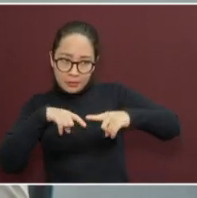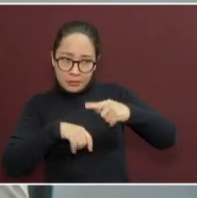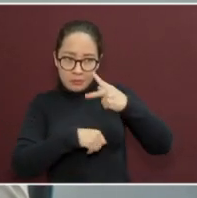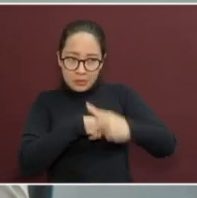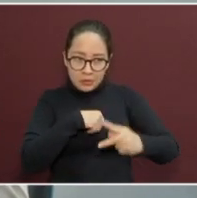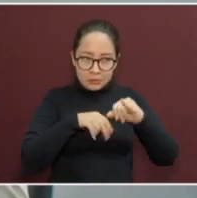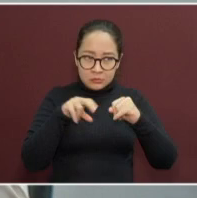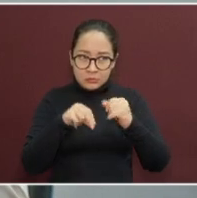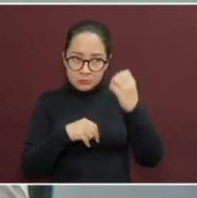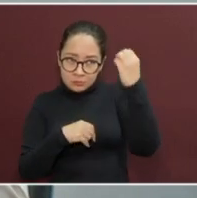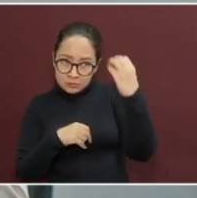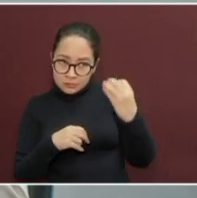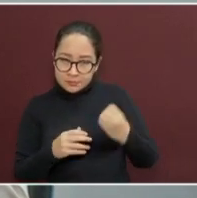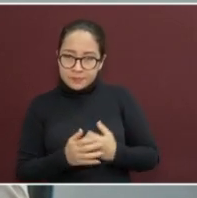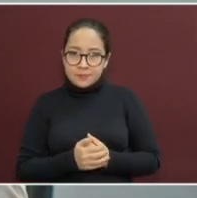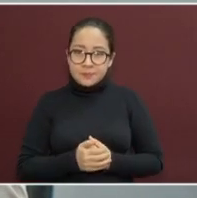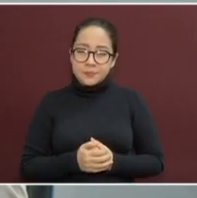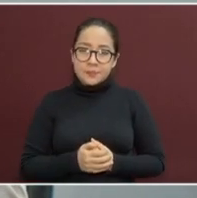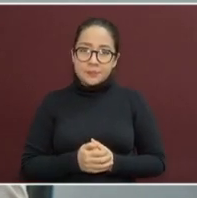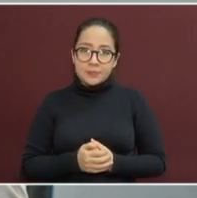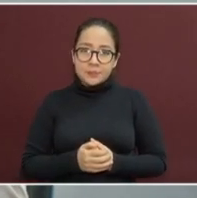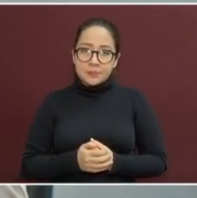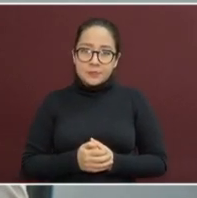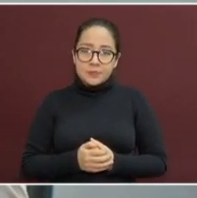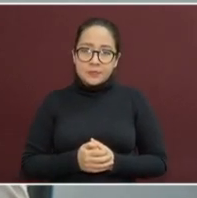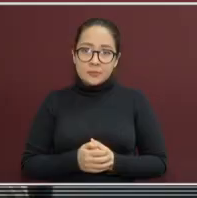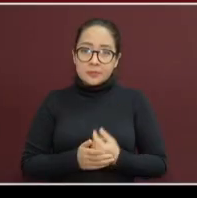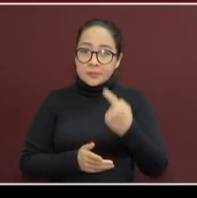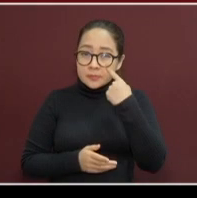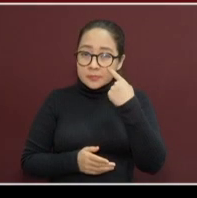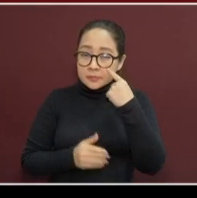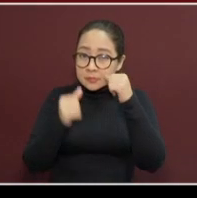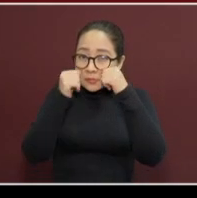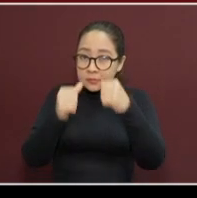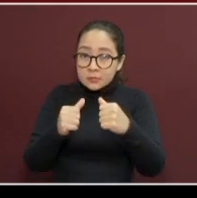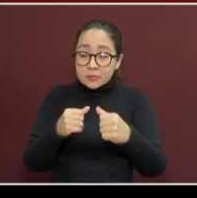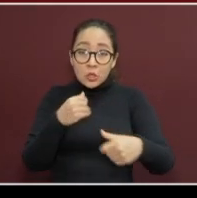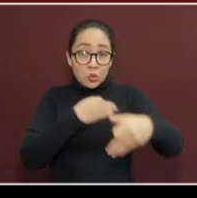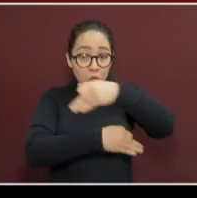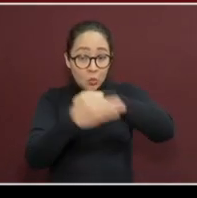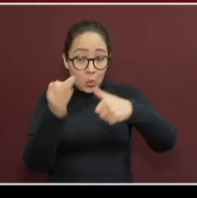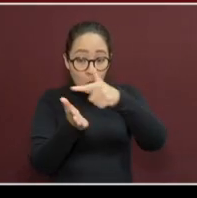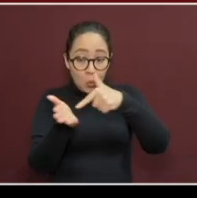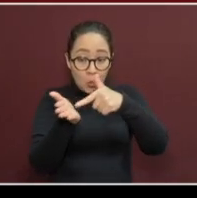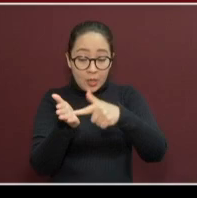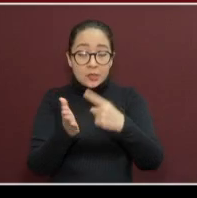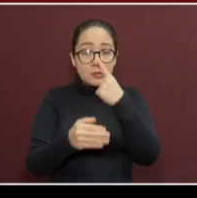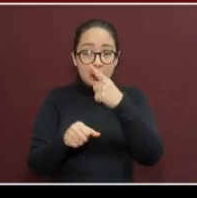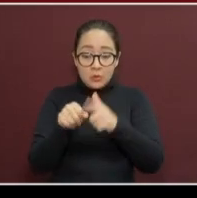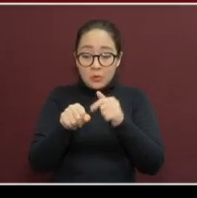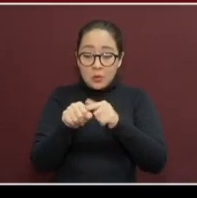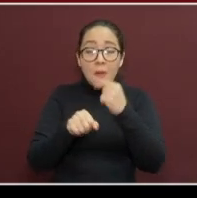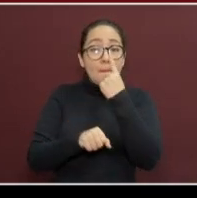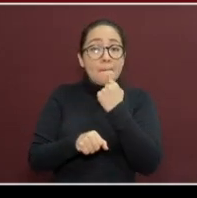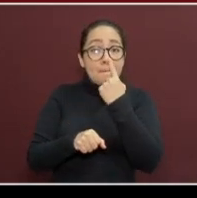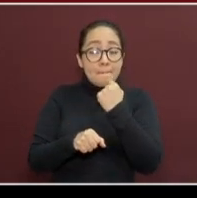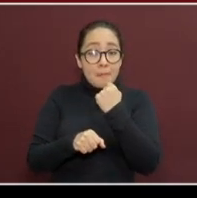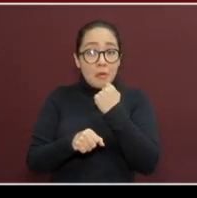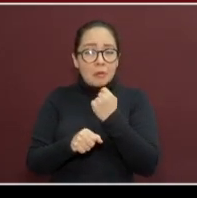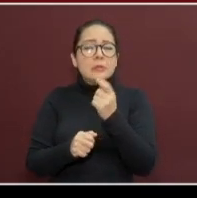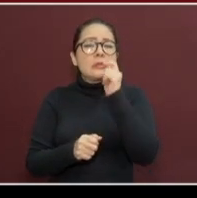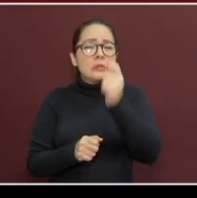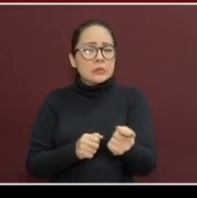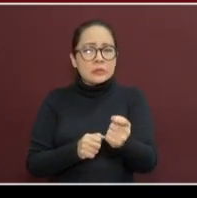presten muchísima atención todos los municipios que están en semáforo rojo de la nueva normalidad siguen